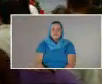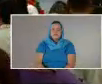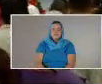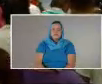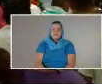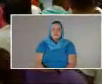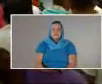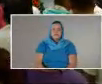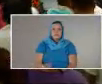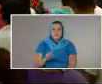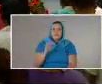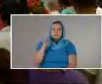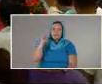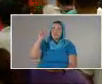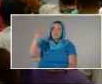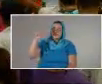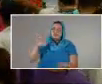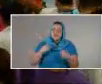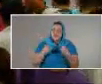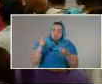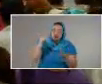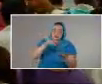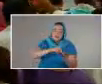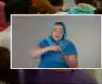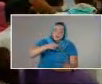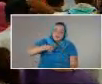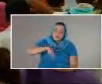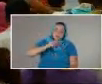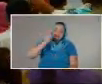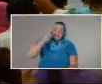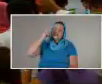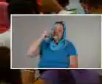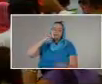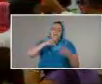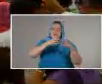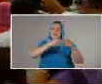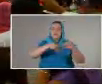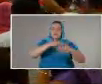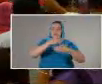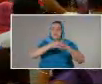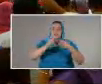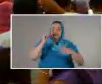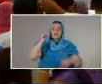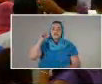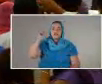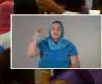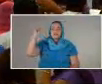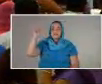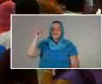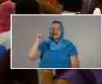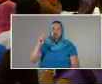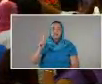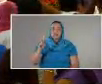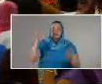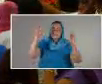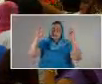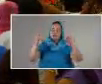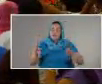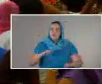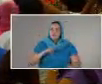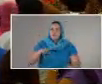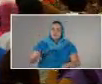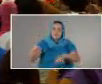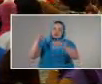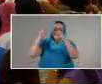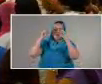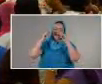por lo que estás haciendo en medio nuestro. Señor, ponemos ante ti a aquellos que están solicitando cobertura. Lo venimos